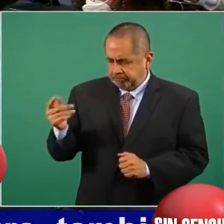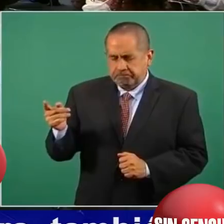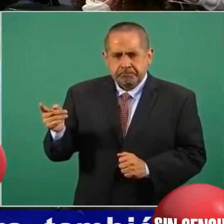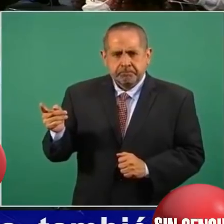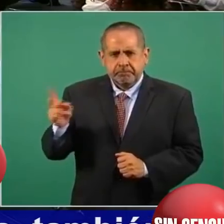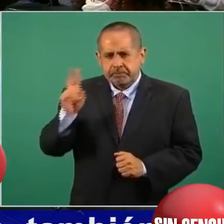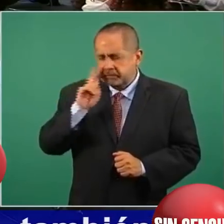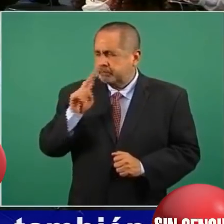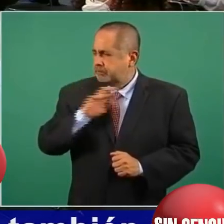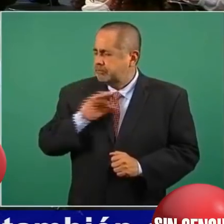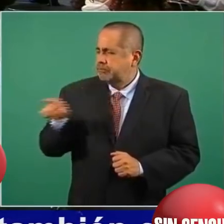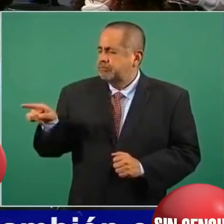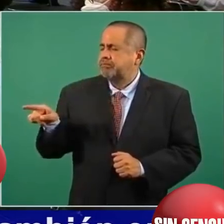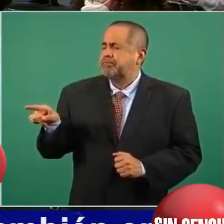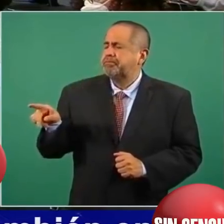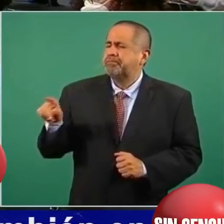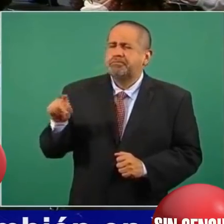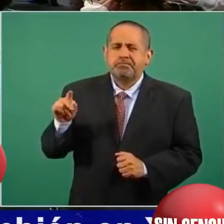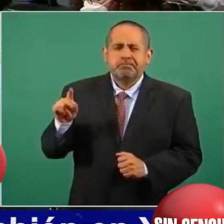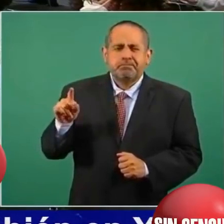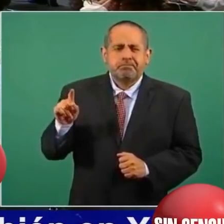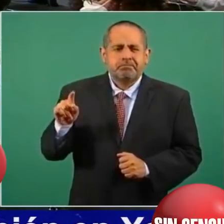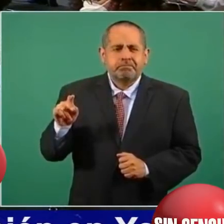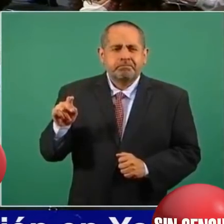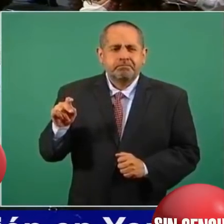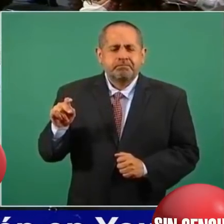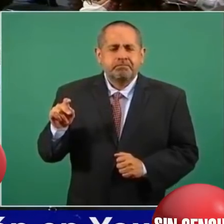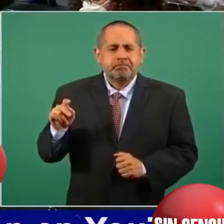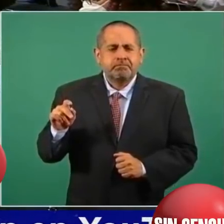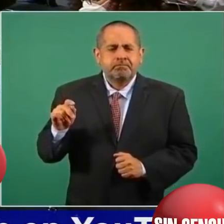a ver si podemos